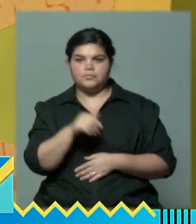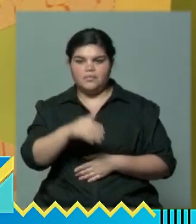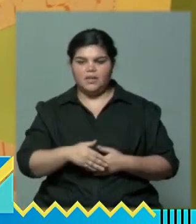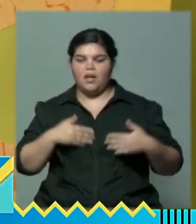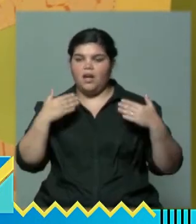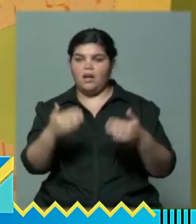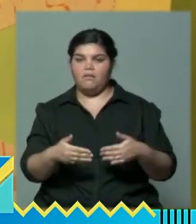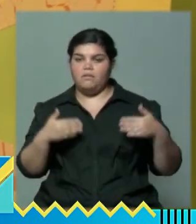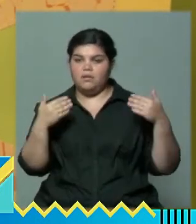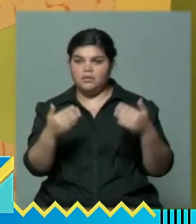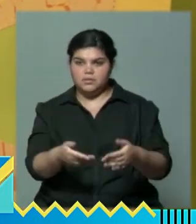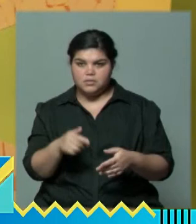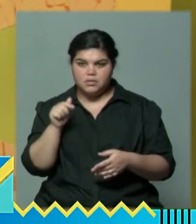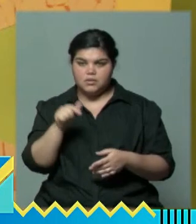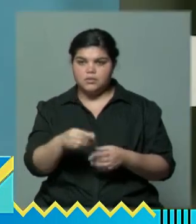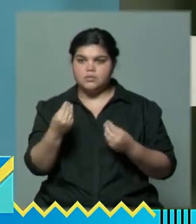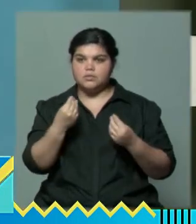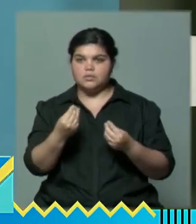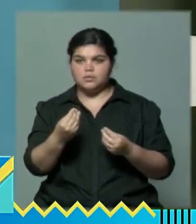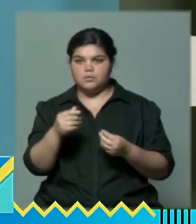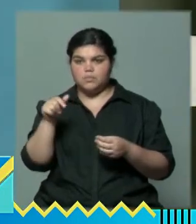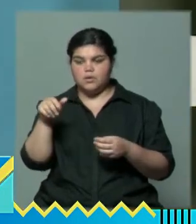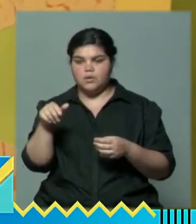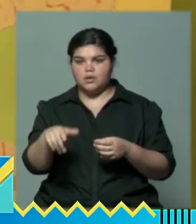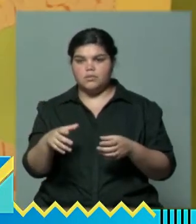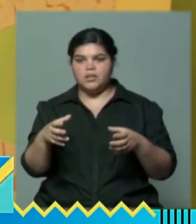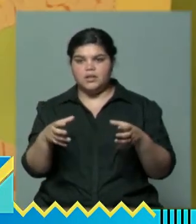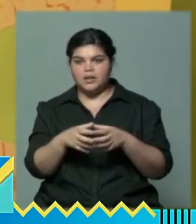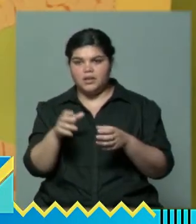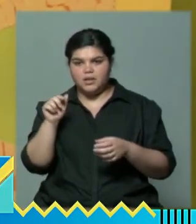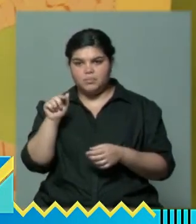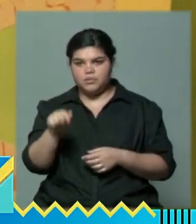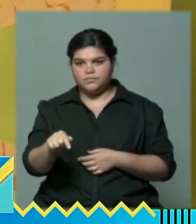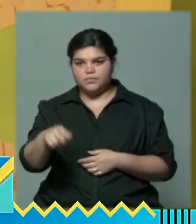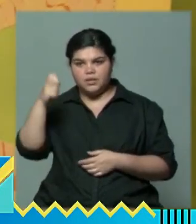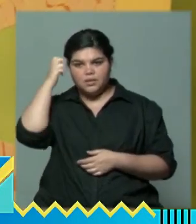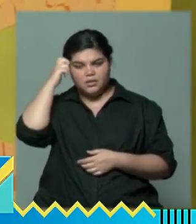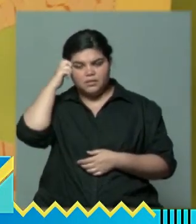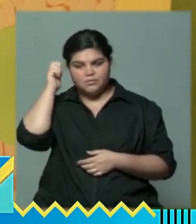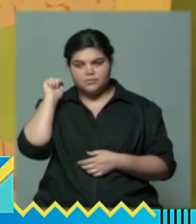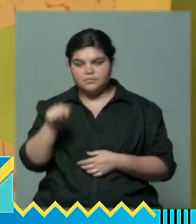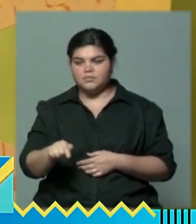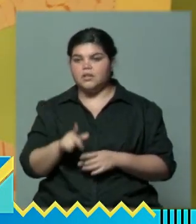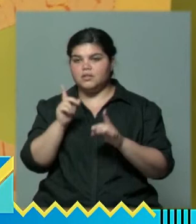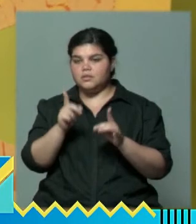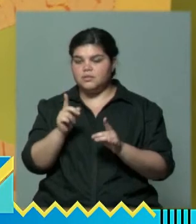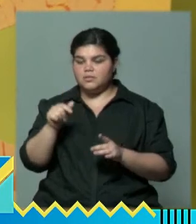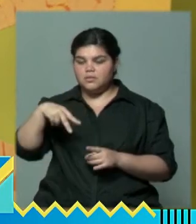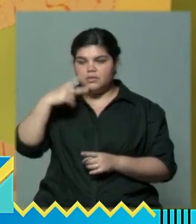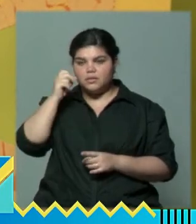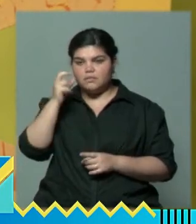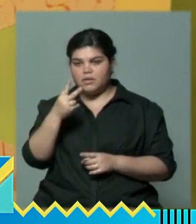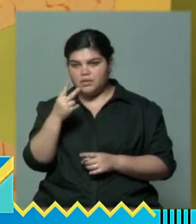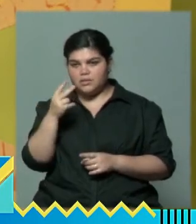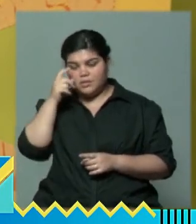ha generado, en el radicalismo por lo menos, una ruptura que se manifestó ayer en el Senado. Hoy Marcos Niven, insisto, del